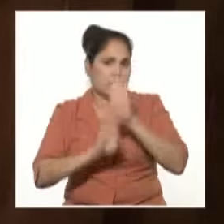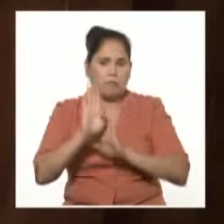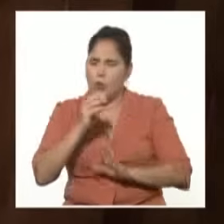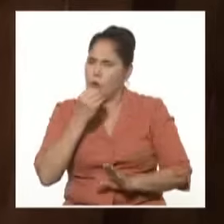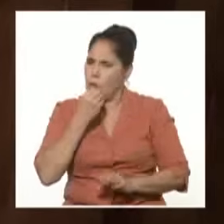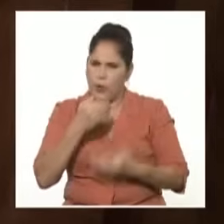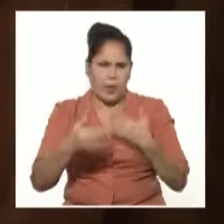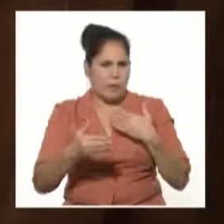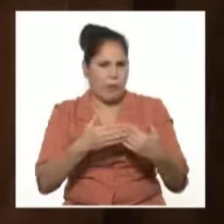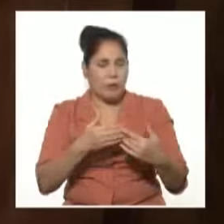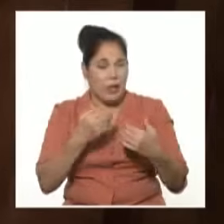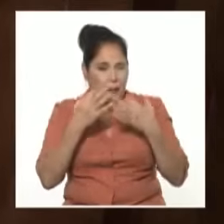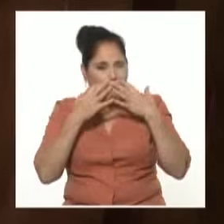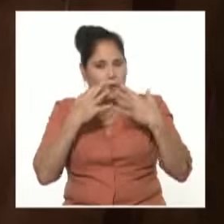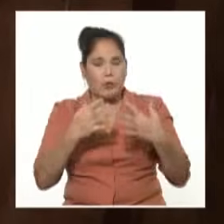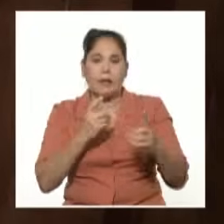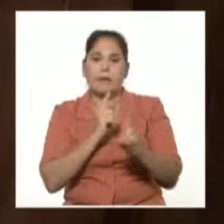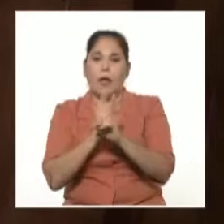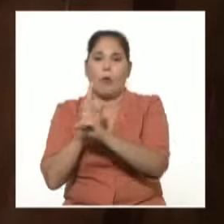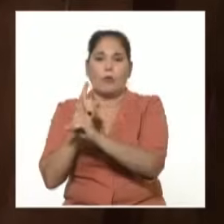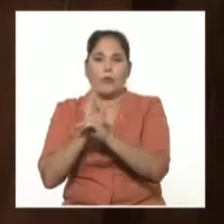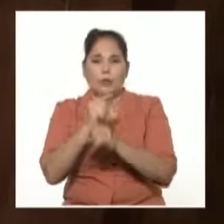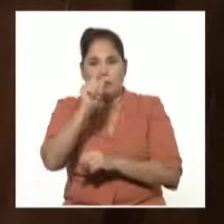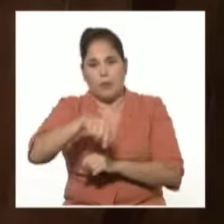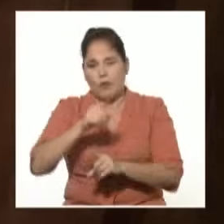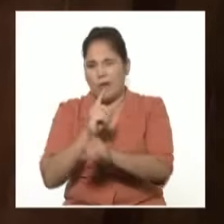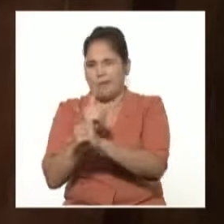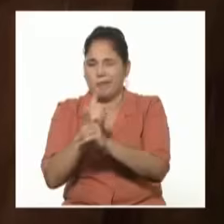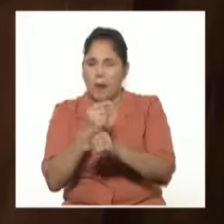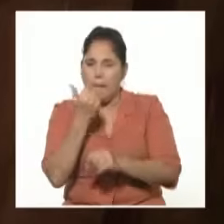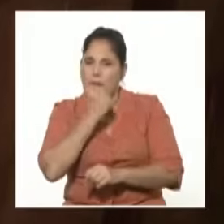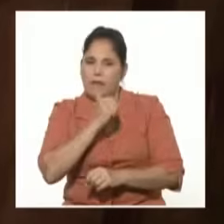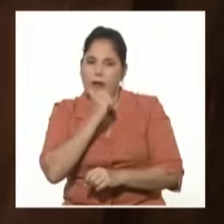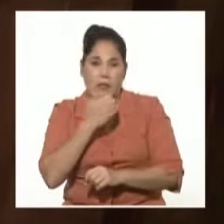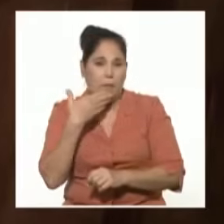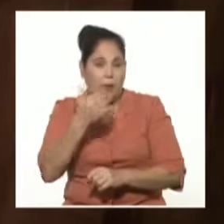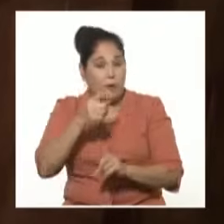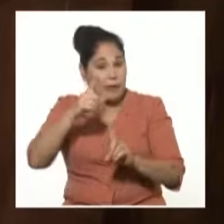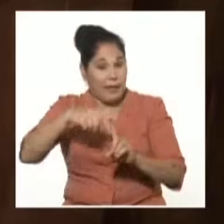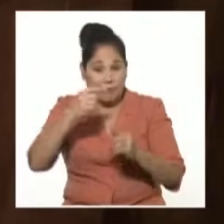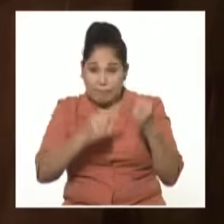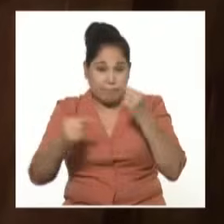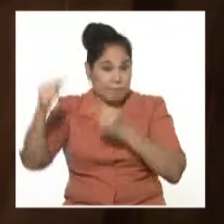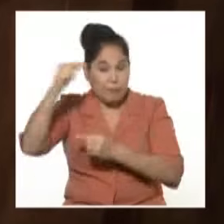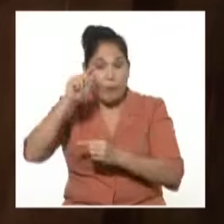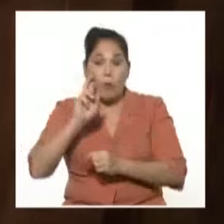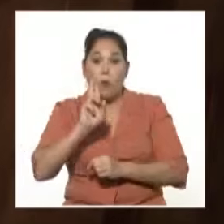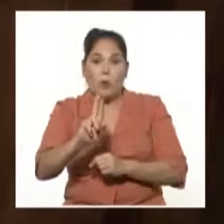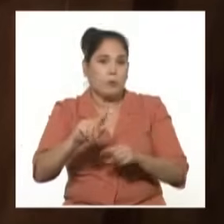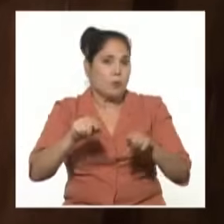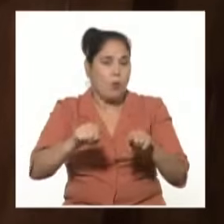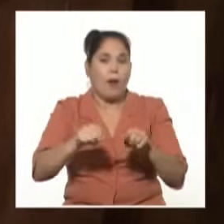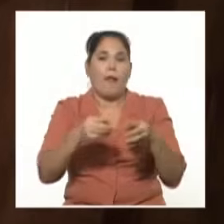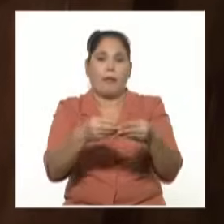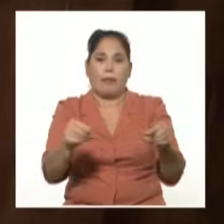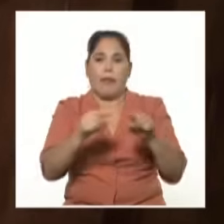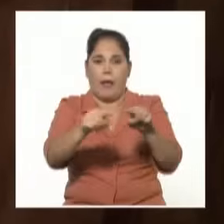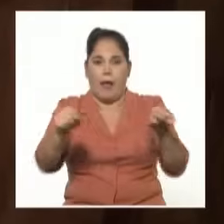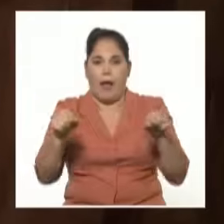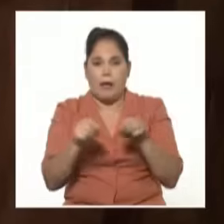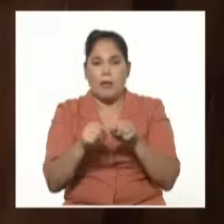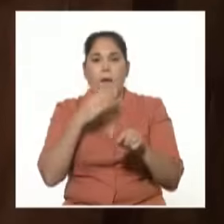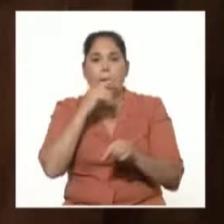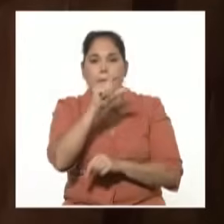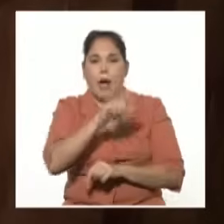superar el valor del contacto humano. Nuestras tareas más importantes y urgentes están en el terreno, en los